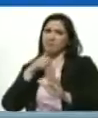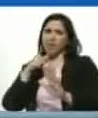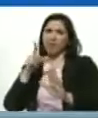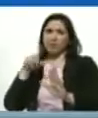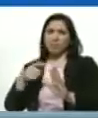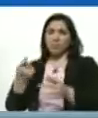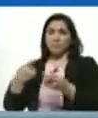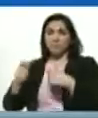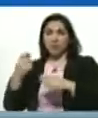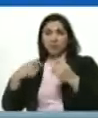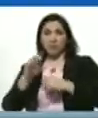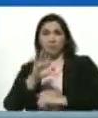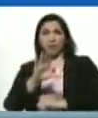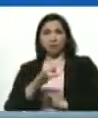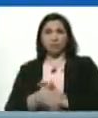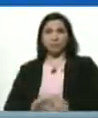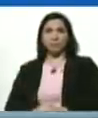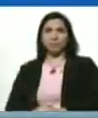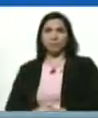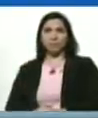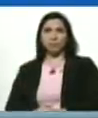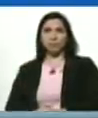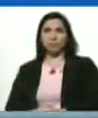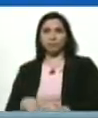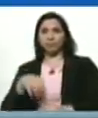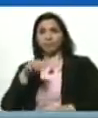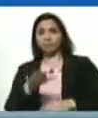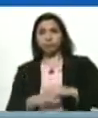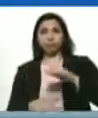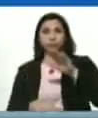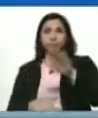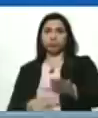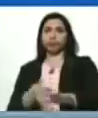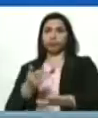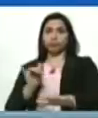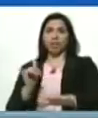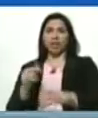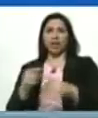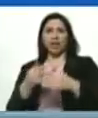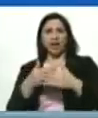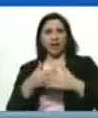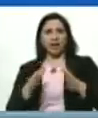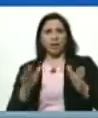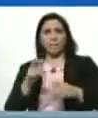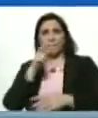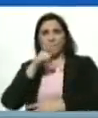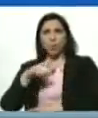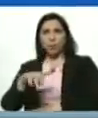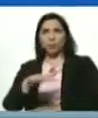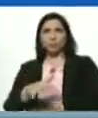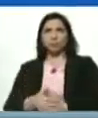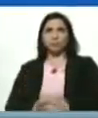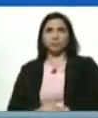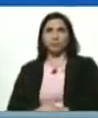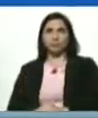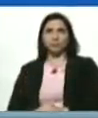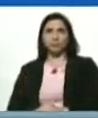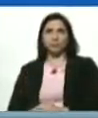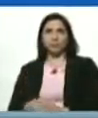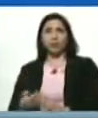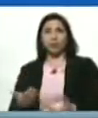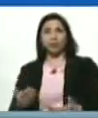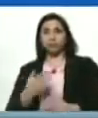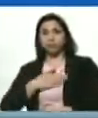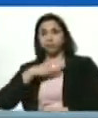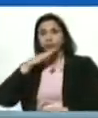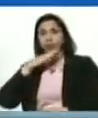vendepatrias los pasos que estás dando para garantizarle al pueblo su abastecimiento de